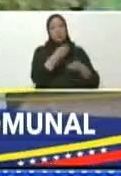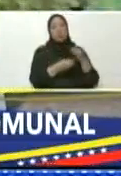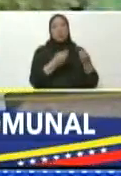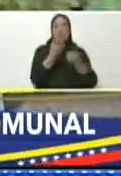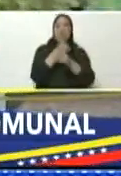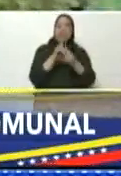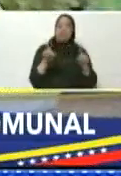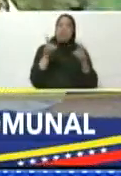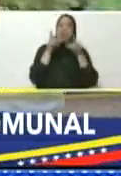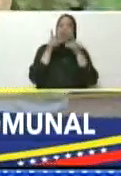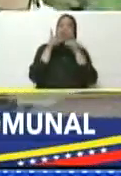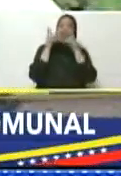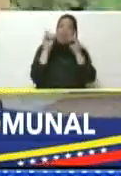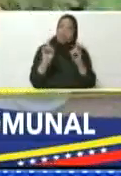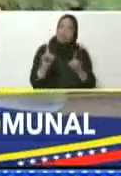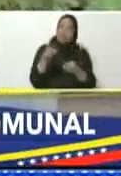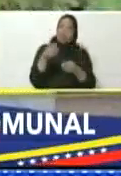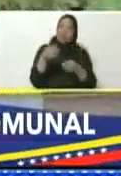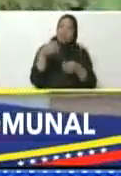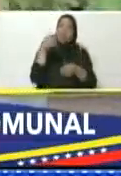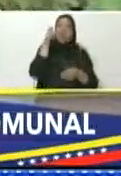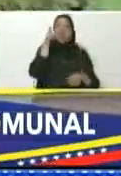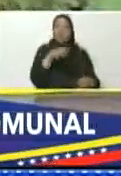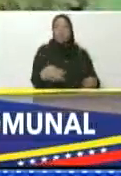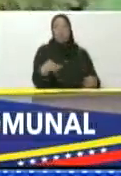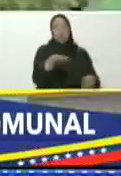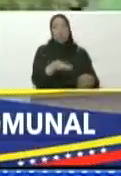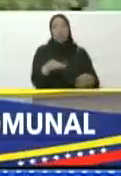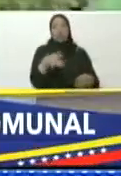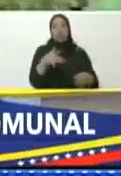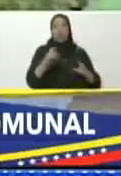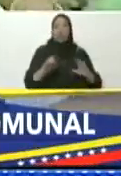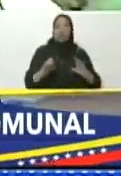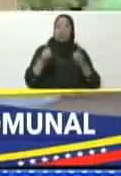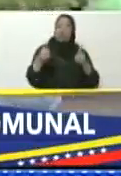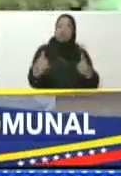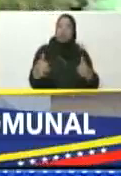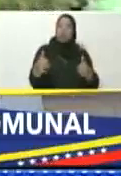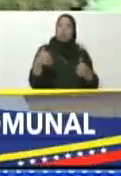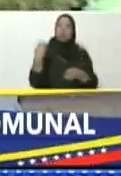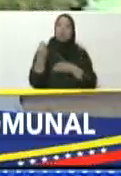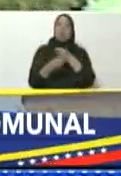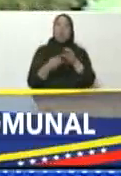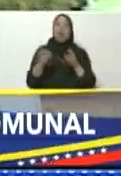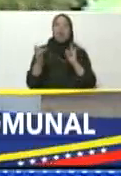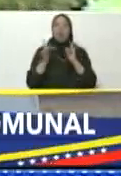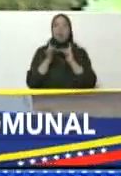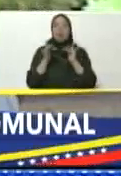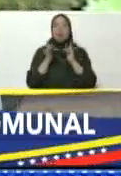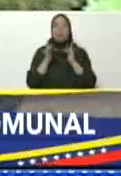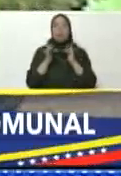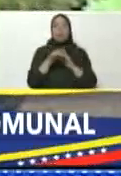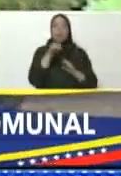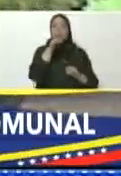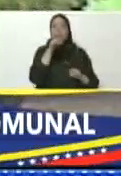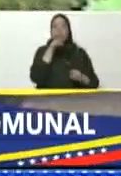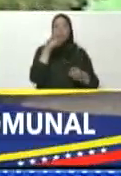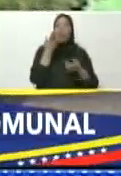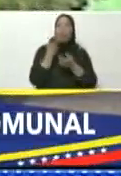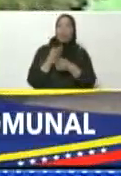democracia verdadera, la democracia del pueblo, la democracia de la base, la democracia directa, la democracia